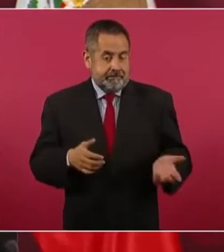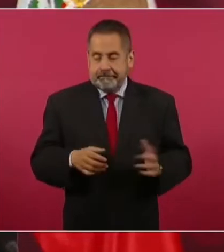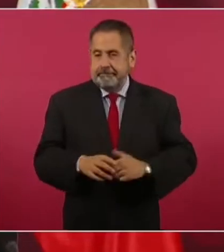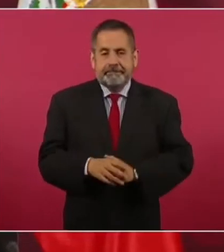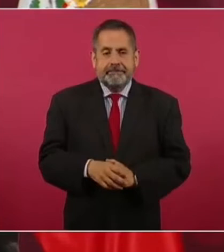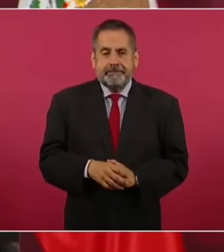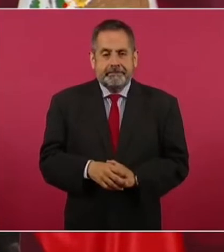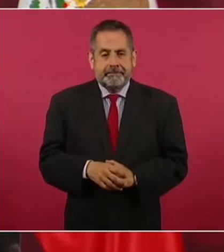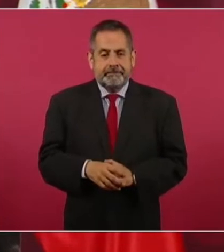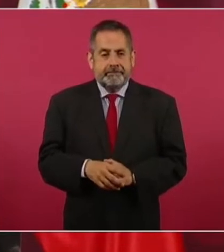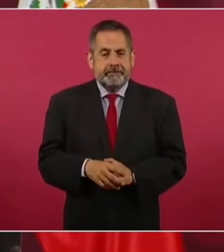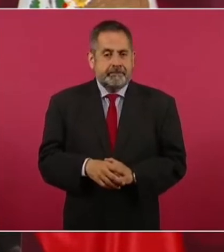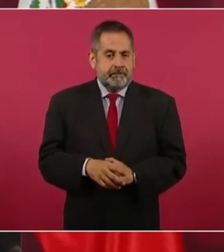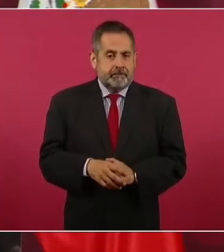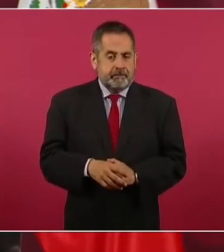Porque